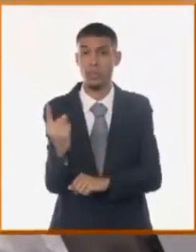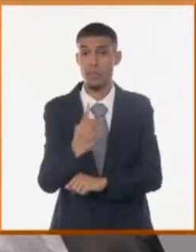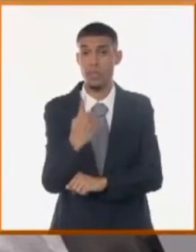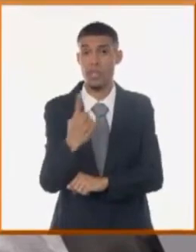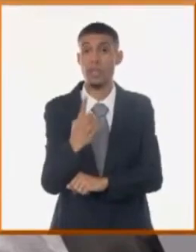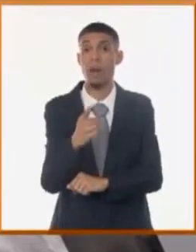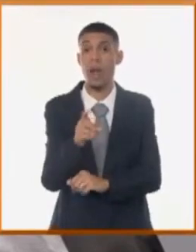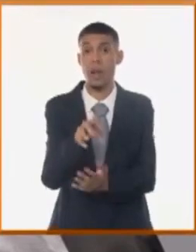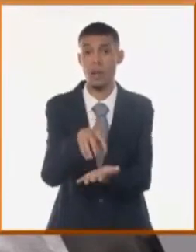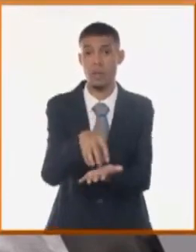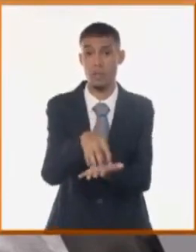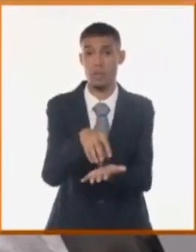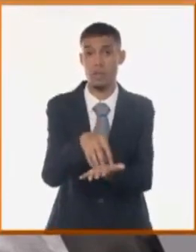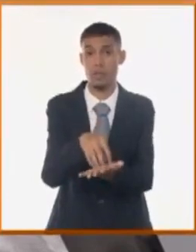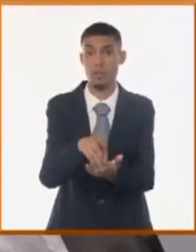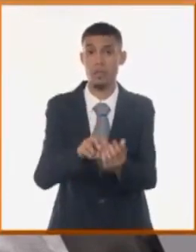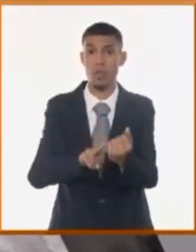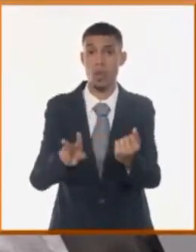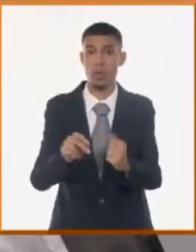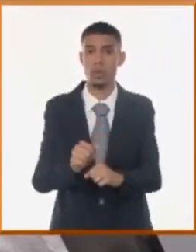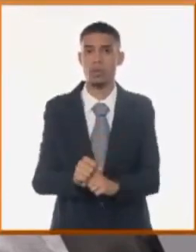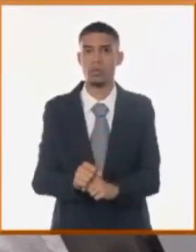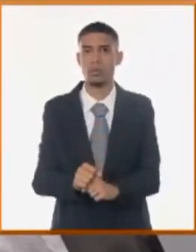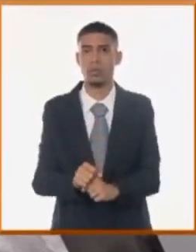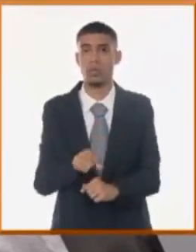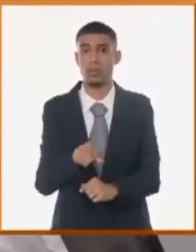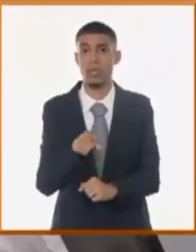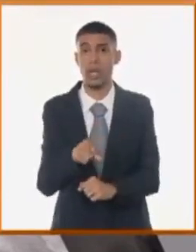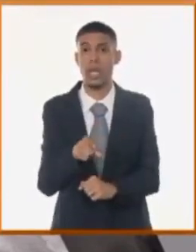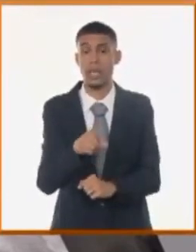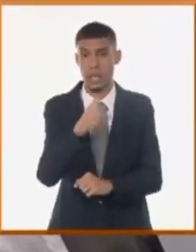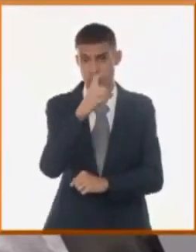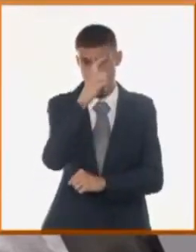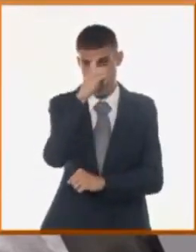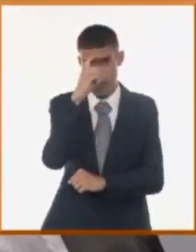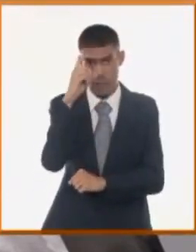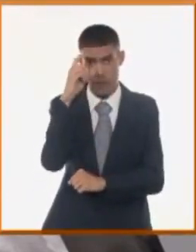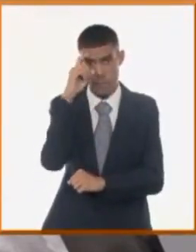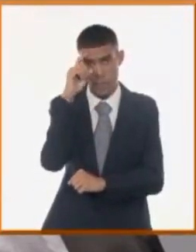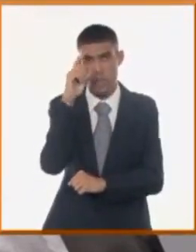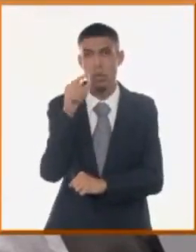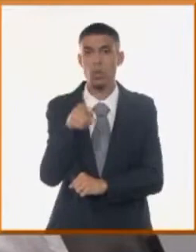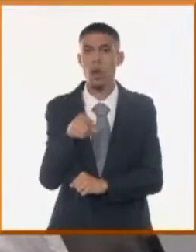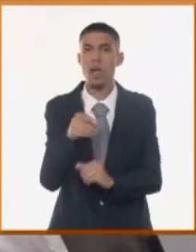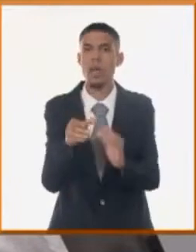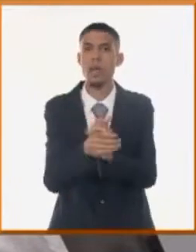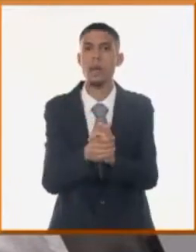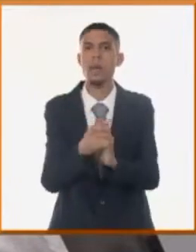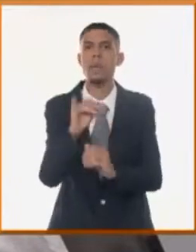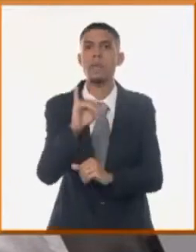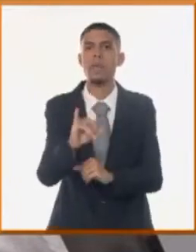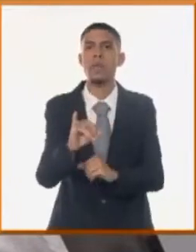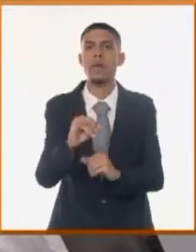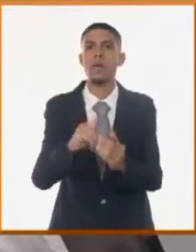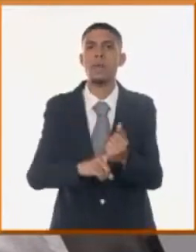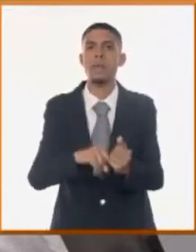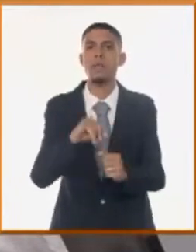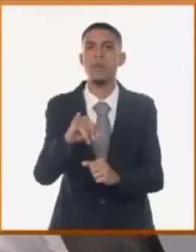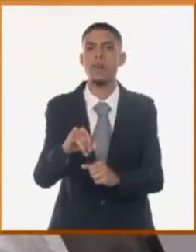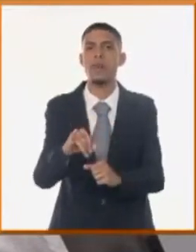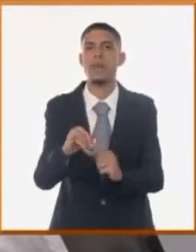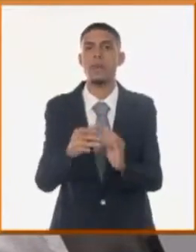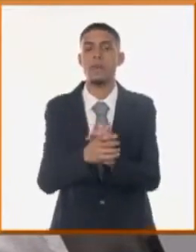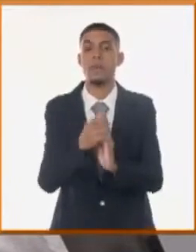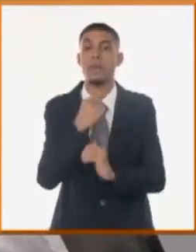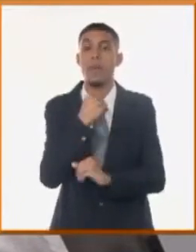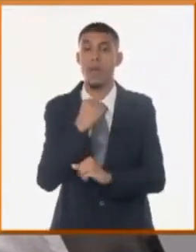radica. Ahí reconvertimos a la división de Santi Espíritu, que se convirtió en la MIPYME de TIN. En el caso de Las Tunas,